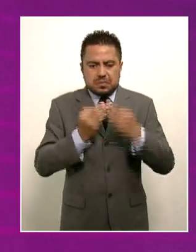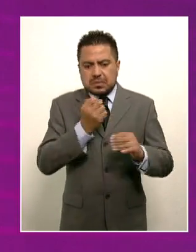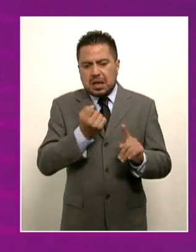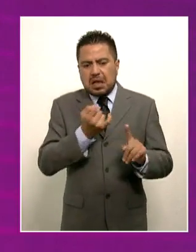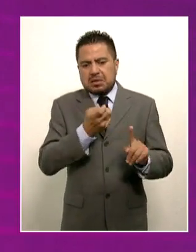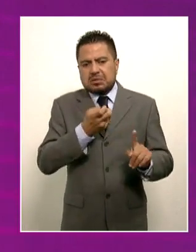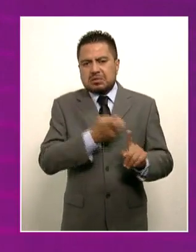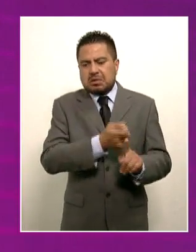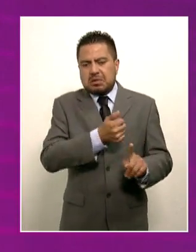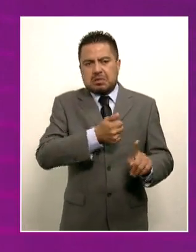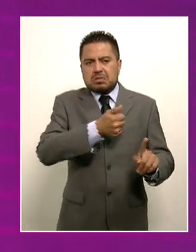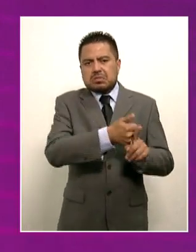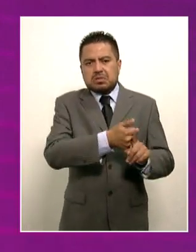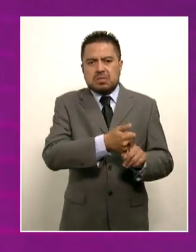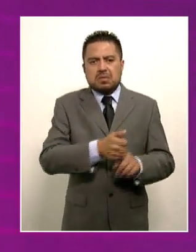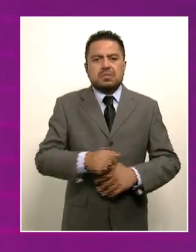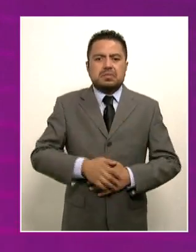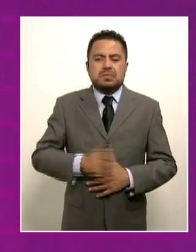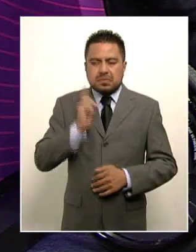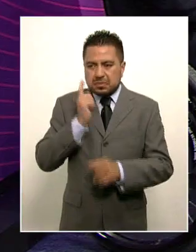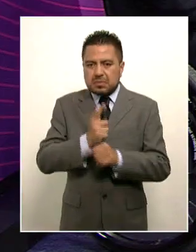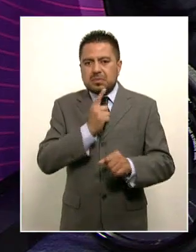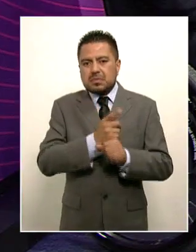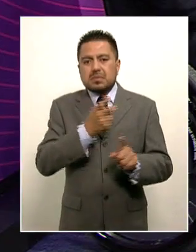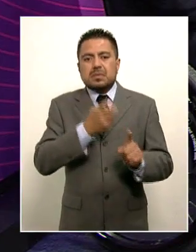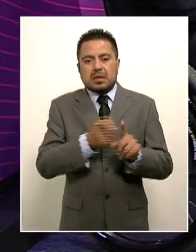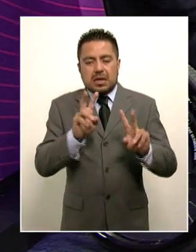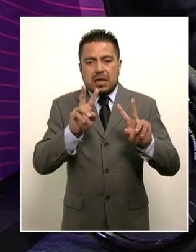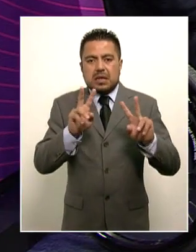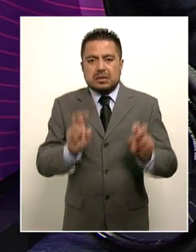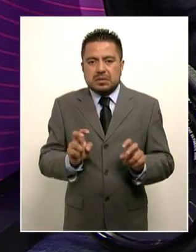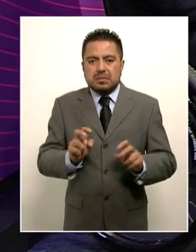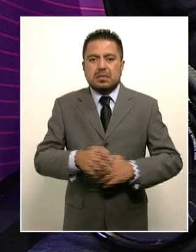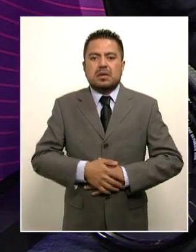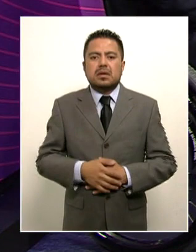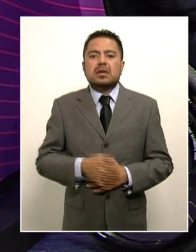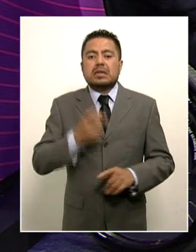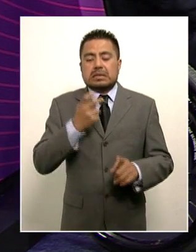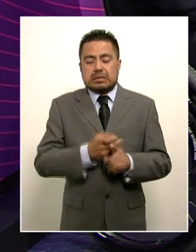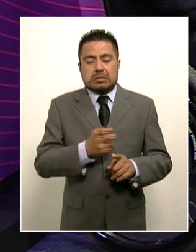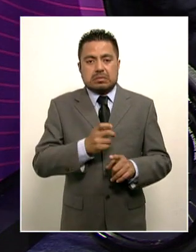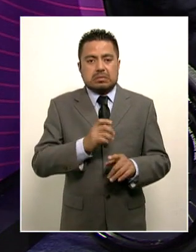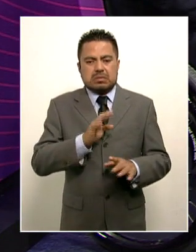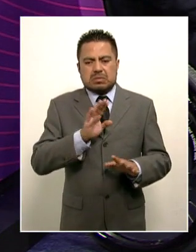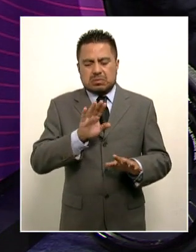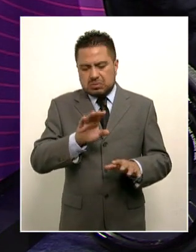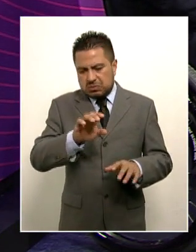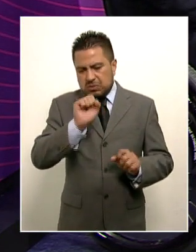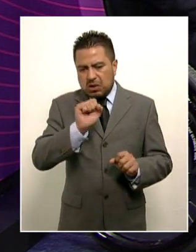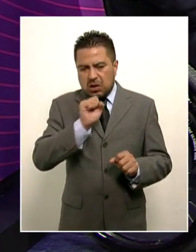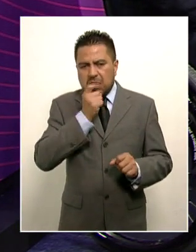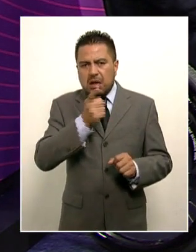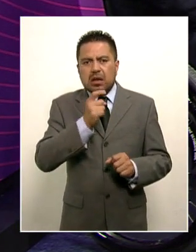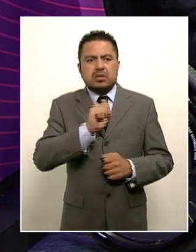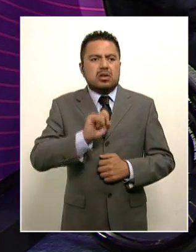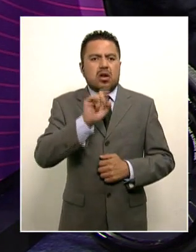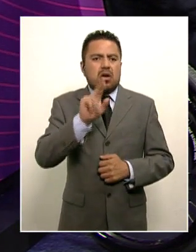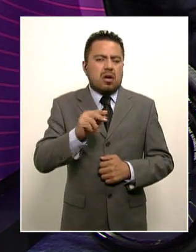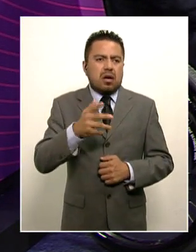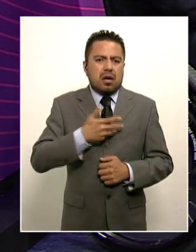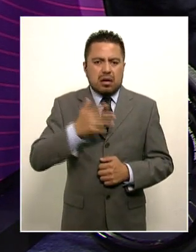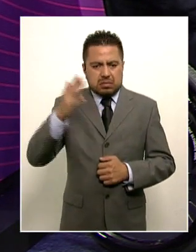mismo? Entonces, ¿ves? Ese es un tema. Y eso es súper subjetivo, ¿no? Eso de si tienes o no